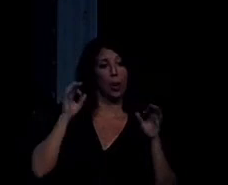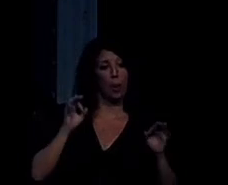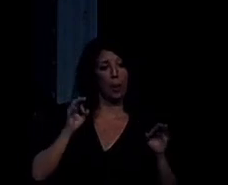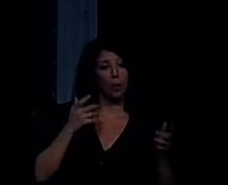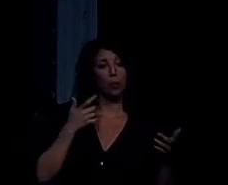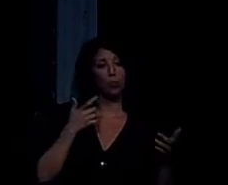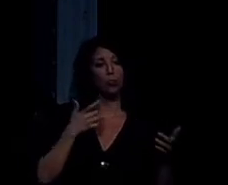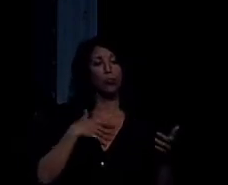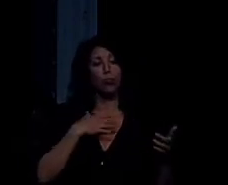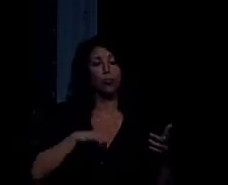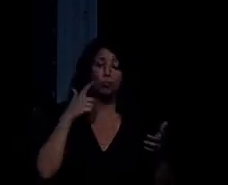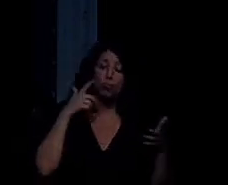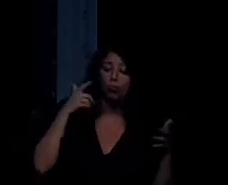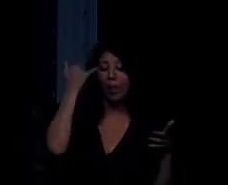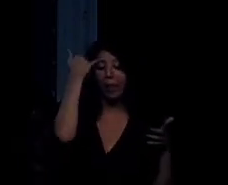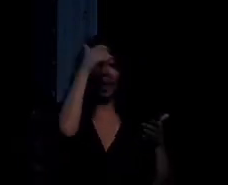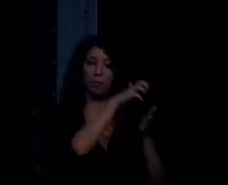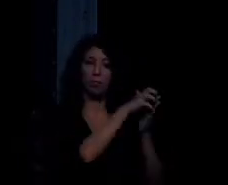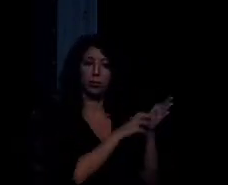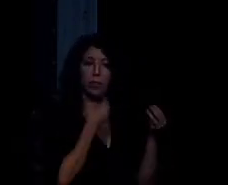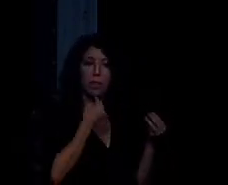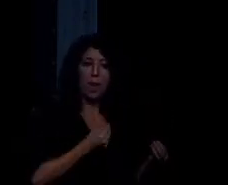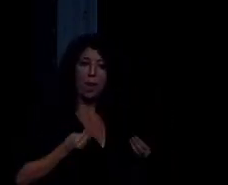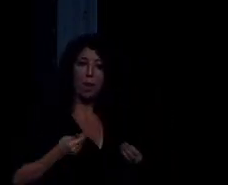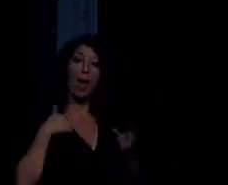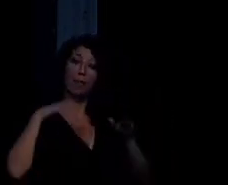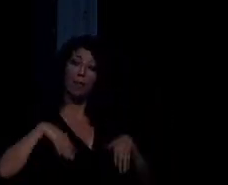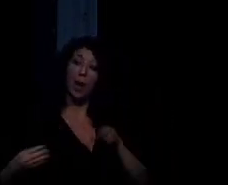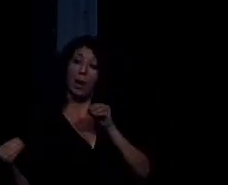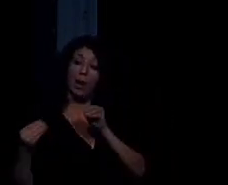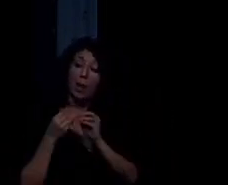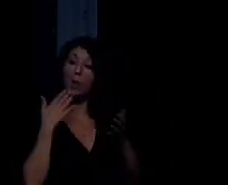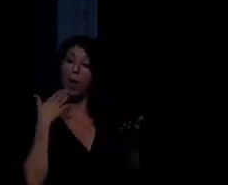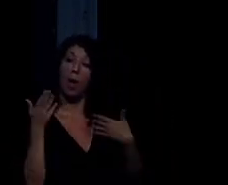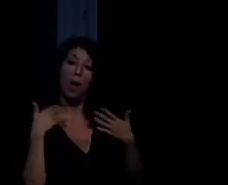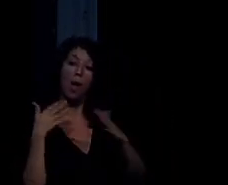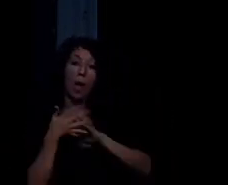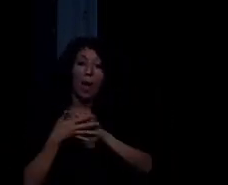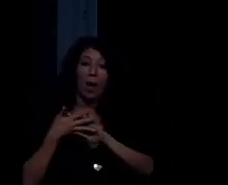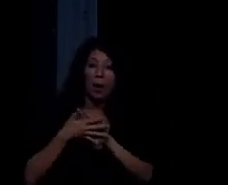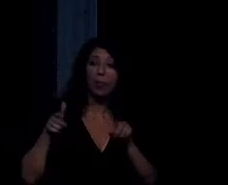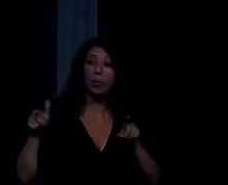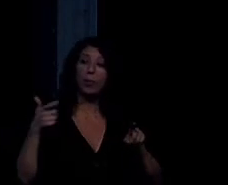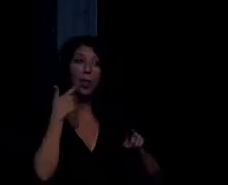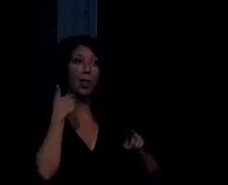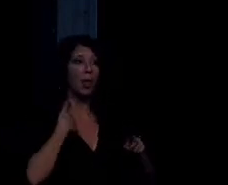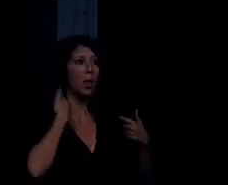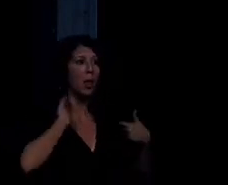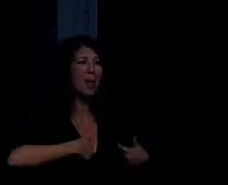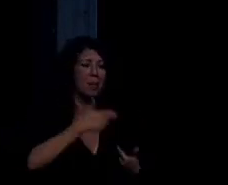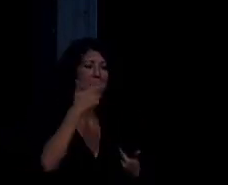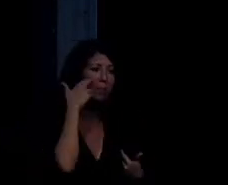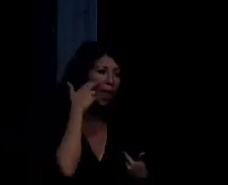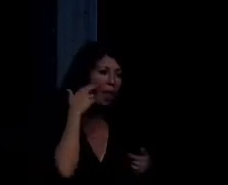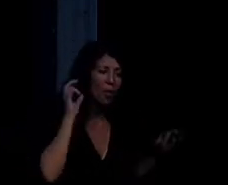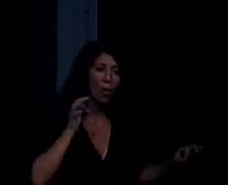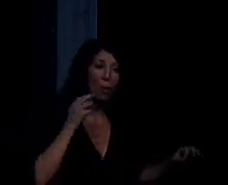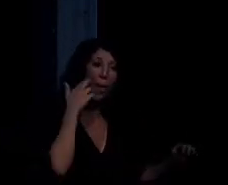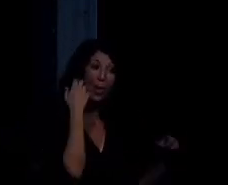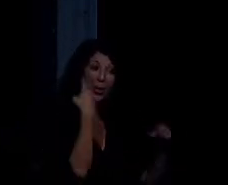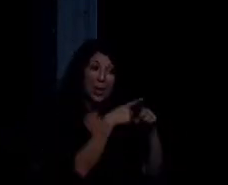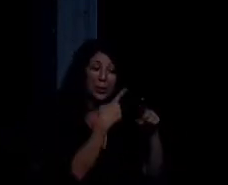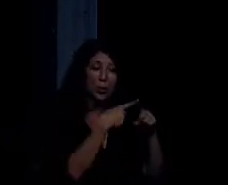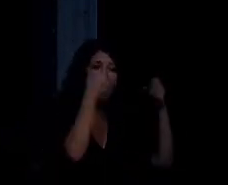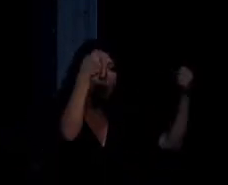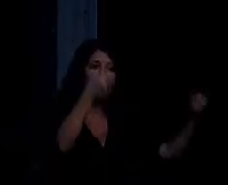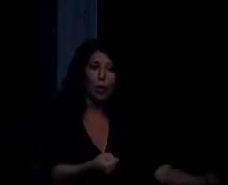ver si las ideas están bien planteadas. Y cuando quedamos y tenemos esta conversación, ella lo que me dice es que tiene muchísimo miedo y que tiene muchísimo terror sexual. Yo